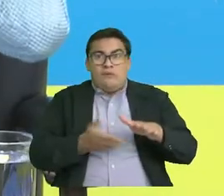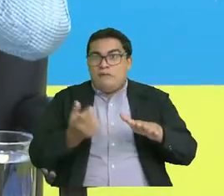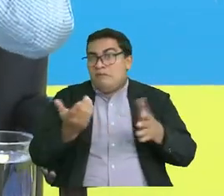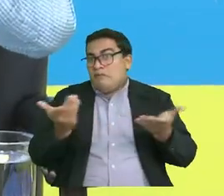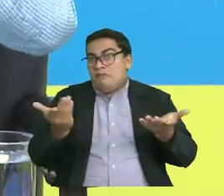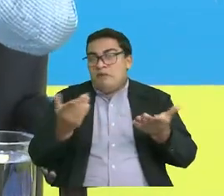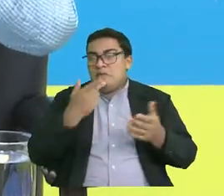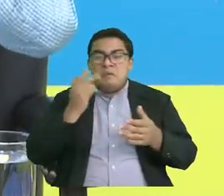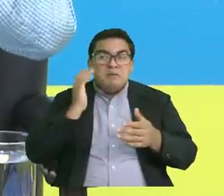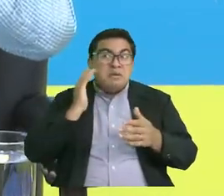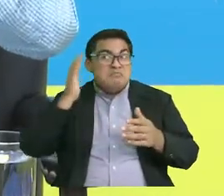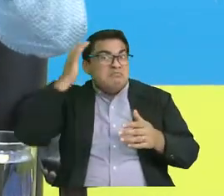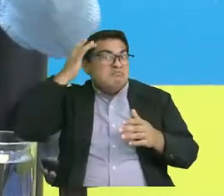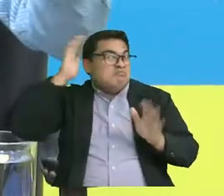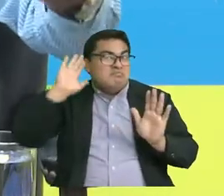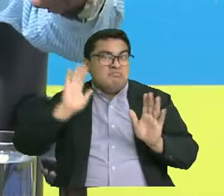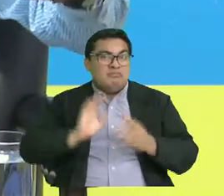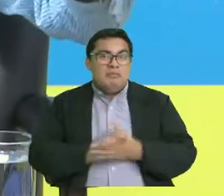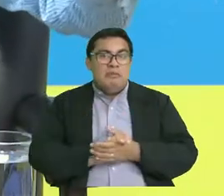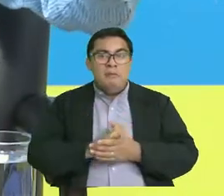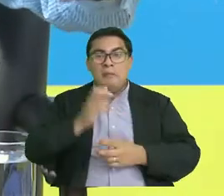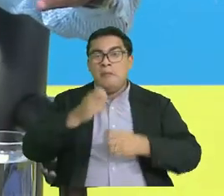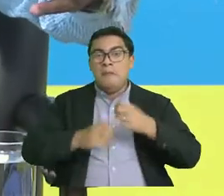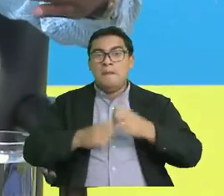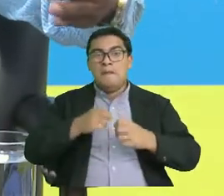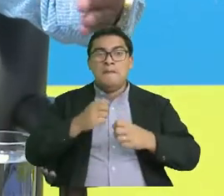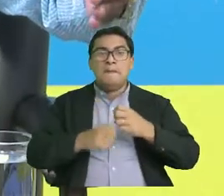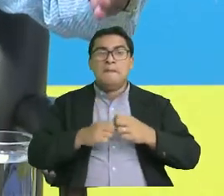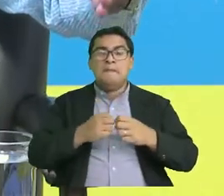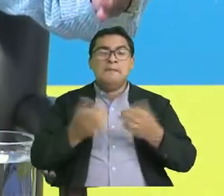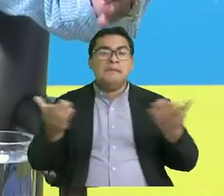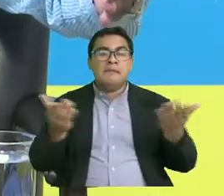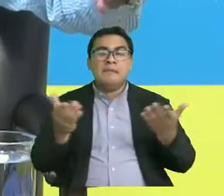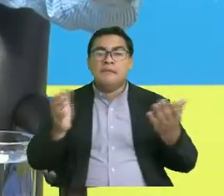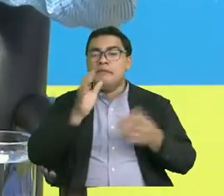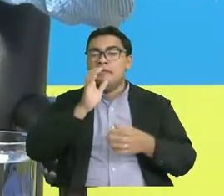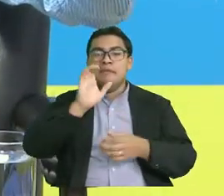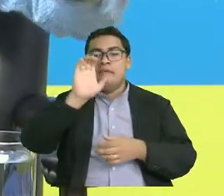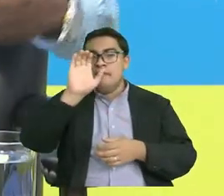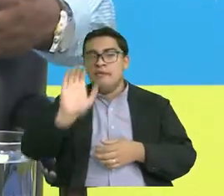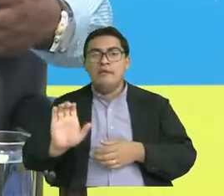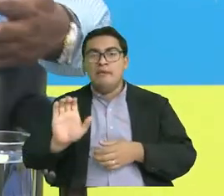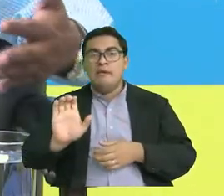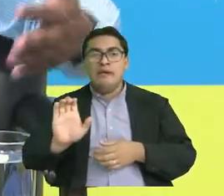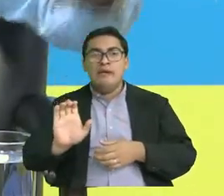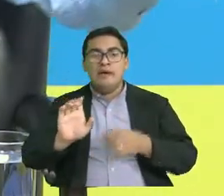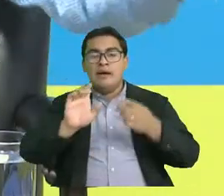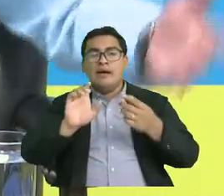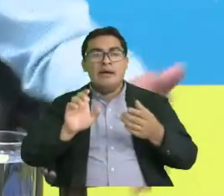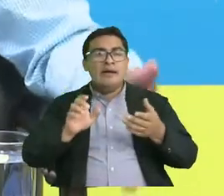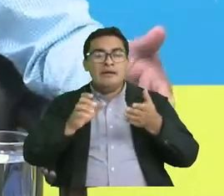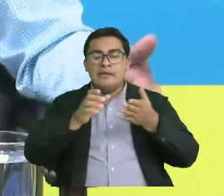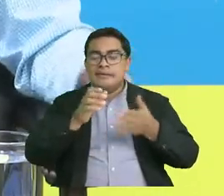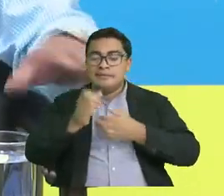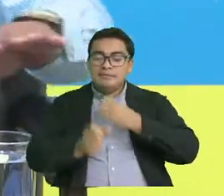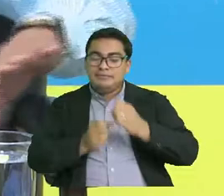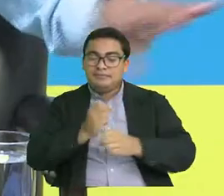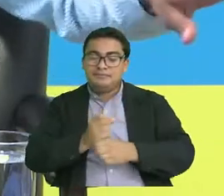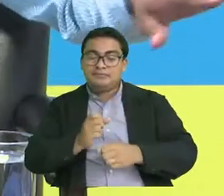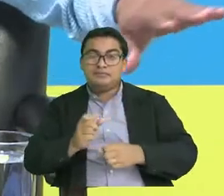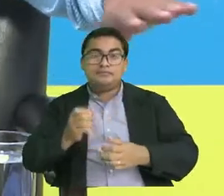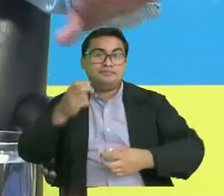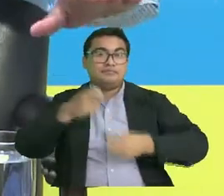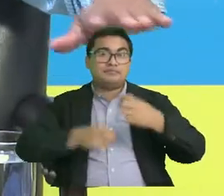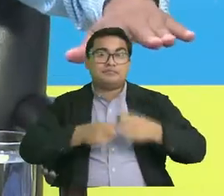pies. ¿Cuáles problemas ocasiona el niño en los primeros meses de vida, en los primeros años de vida, si el niño